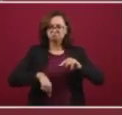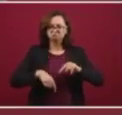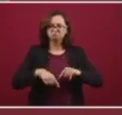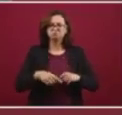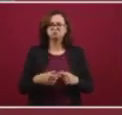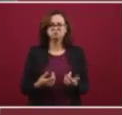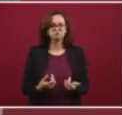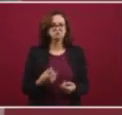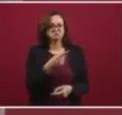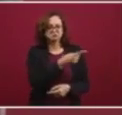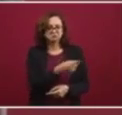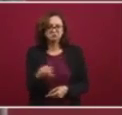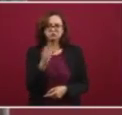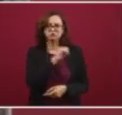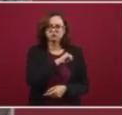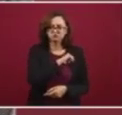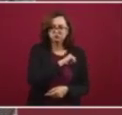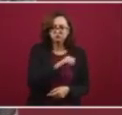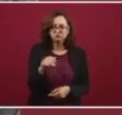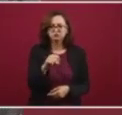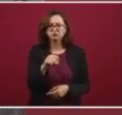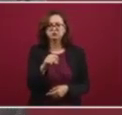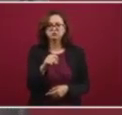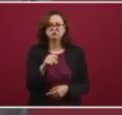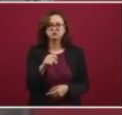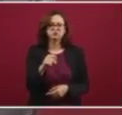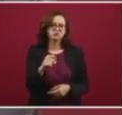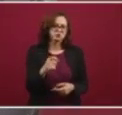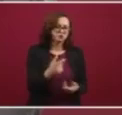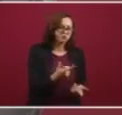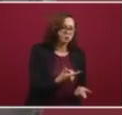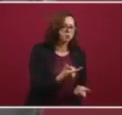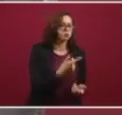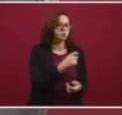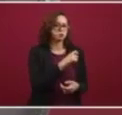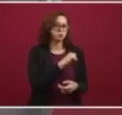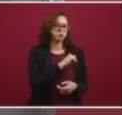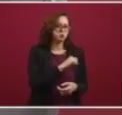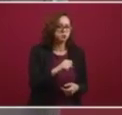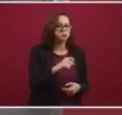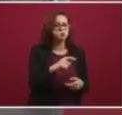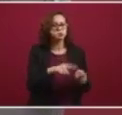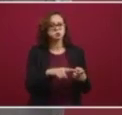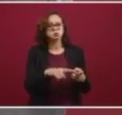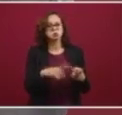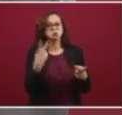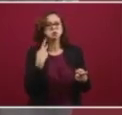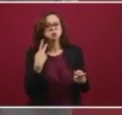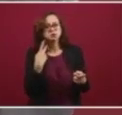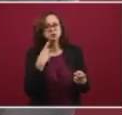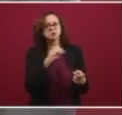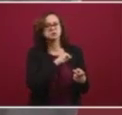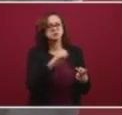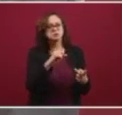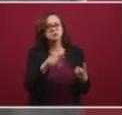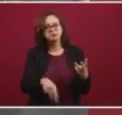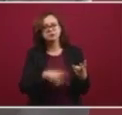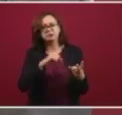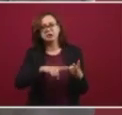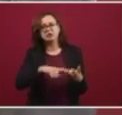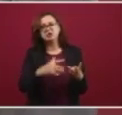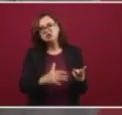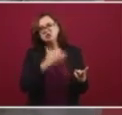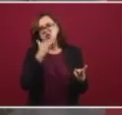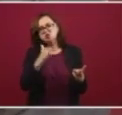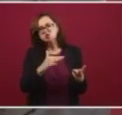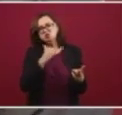a delincuentes, repito, comunes de cuello blanco, a corruptos y